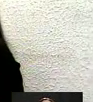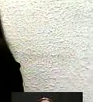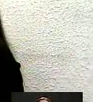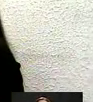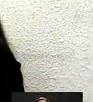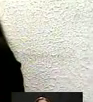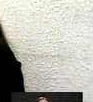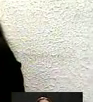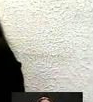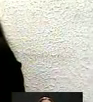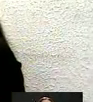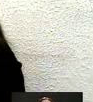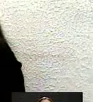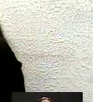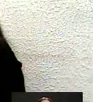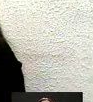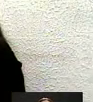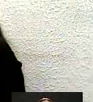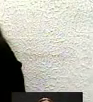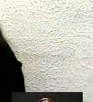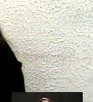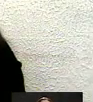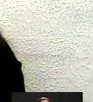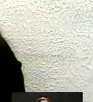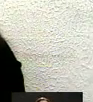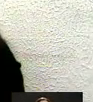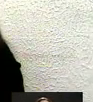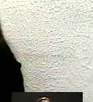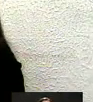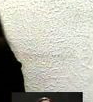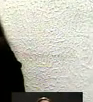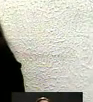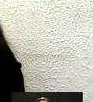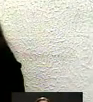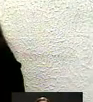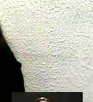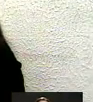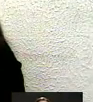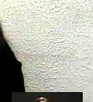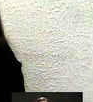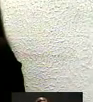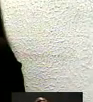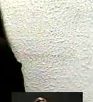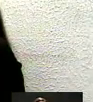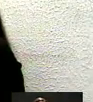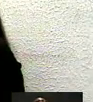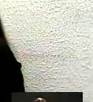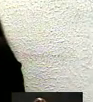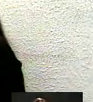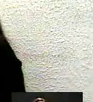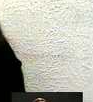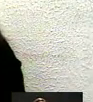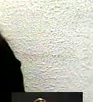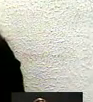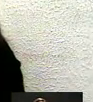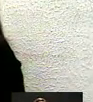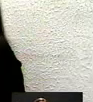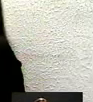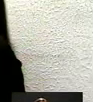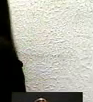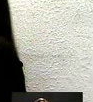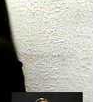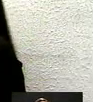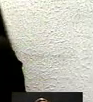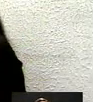de conversaciones. Entonces tal vez la gente donde lo ve a uno tan chiquitito, conversando con gente tan adulta, piensan que uno ya es